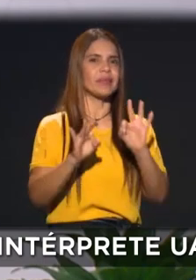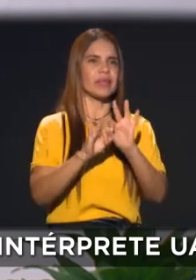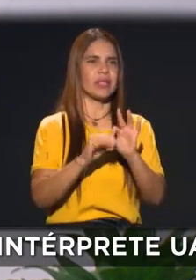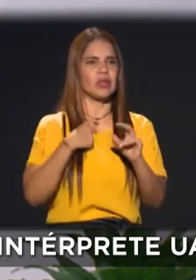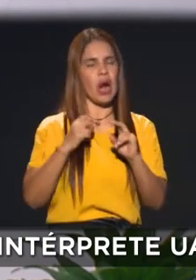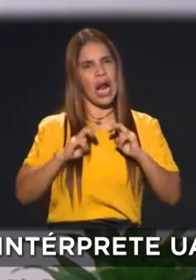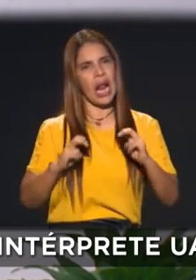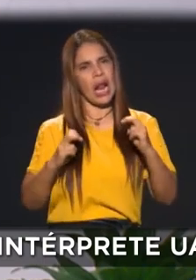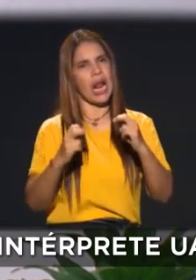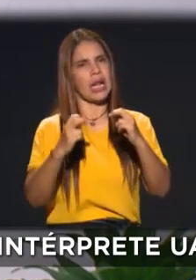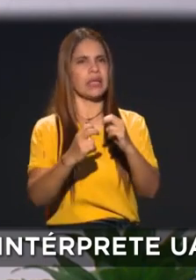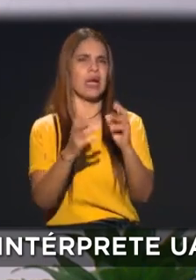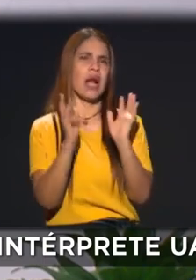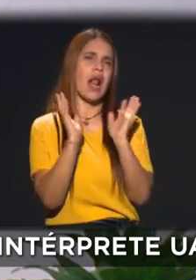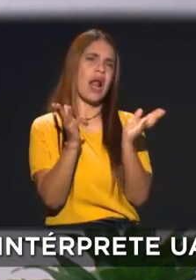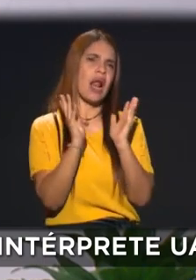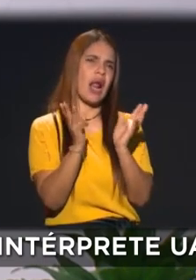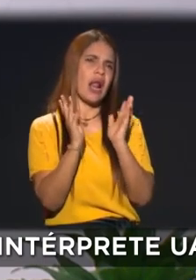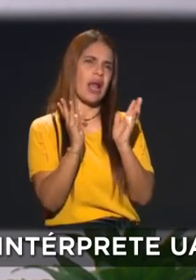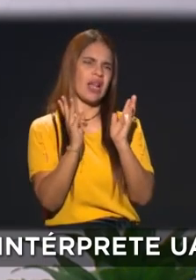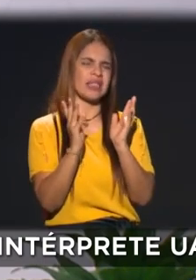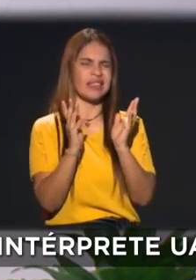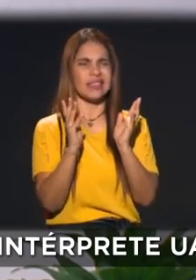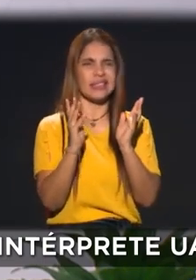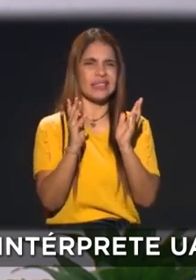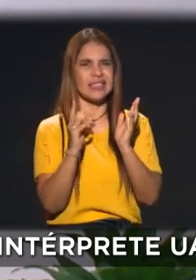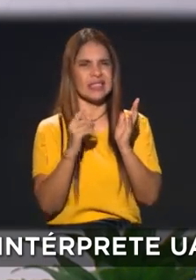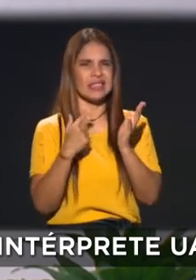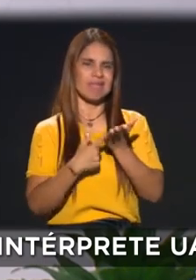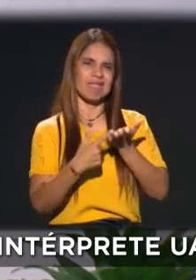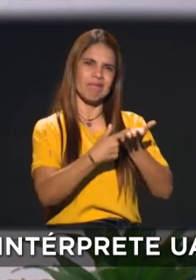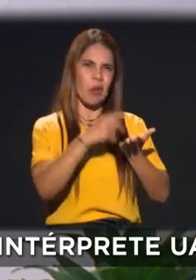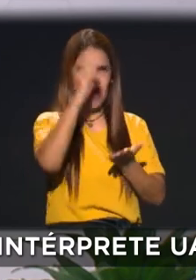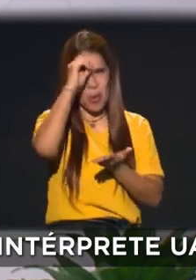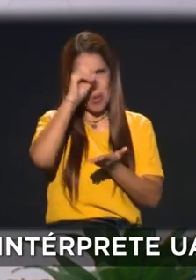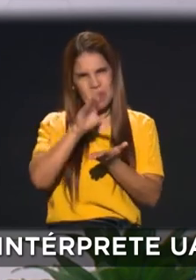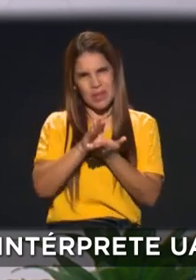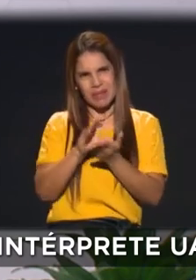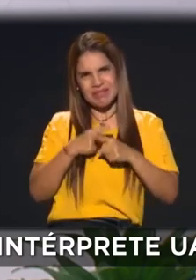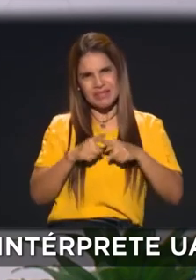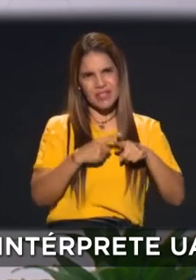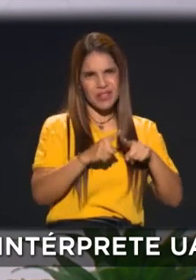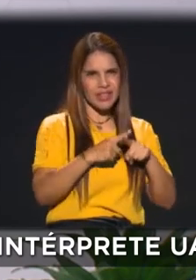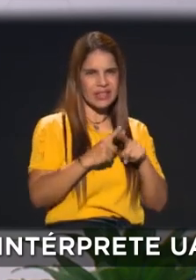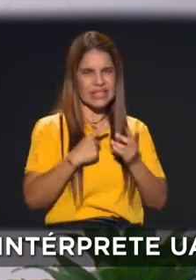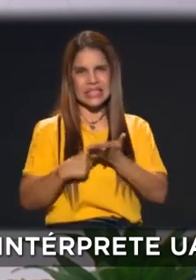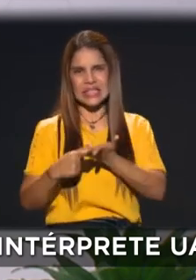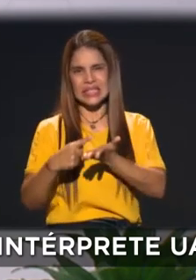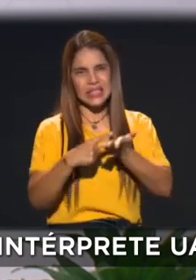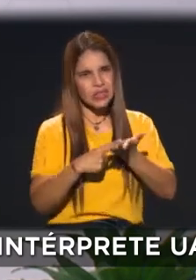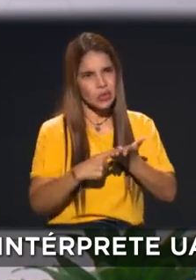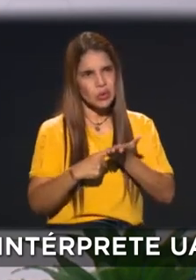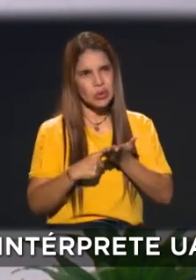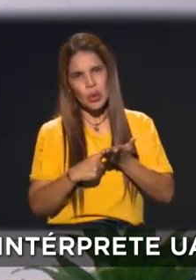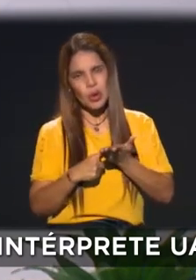cuando uno se sienta a conversar con una persona y empieza a generar como ciertas posiciones diferentes, pero digamos que no todos tenemos